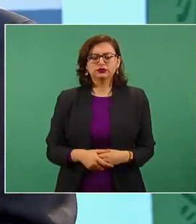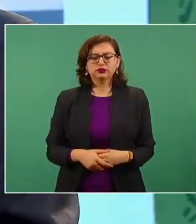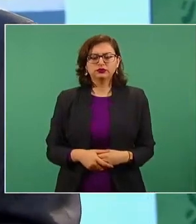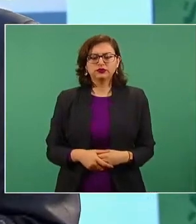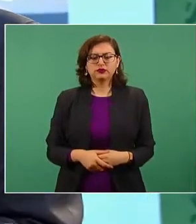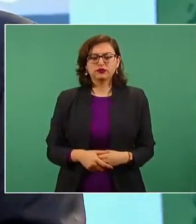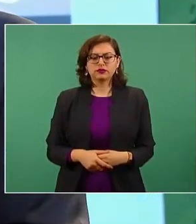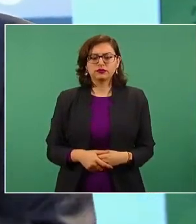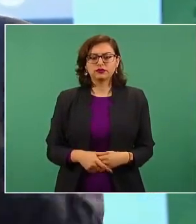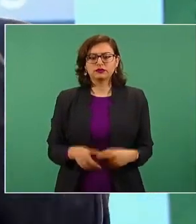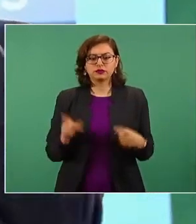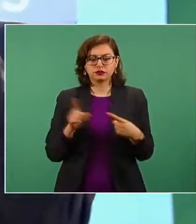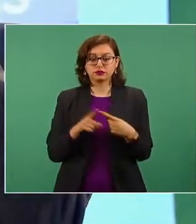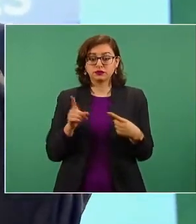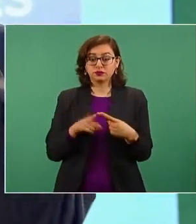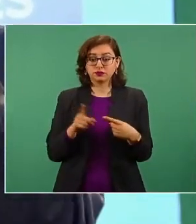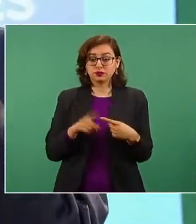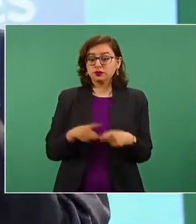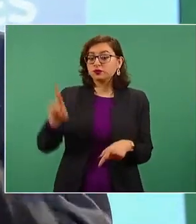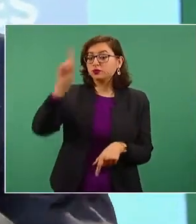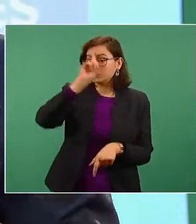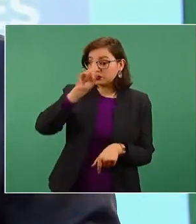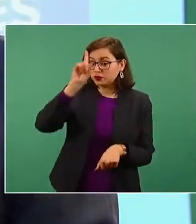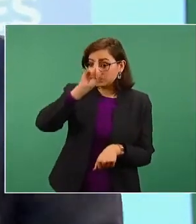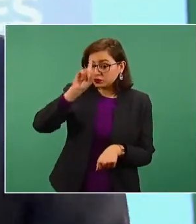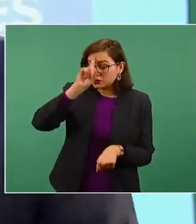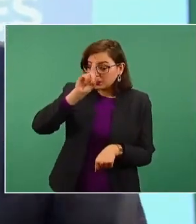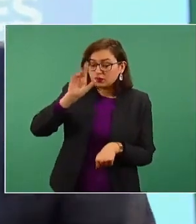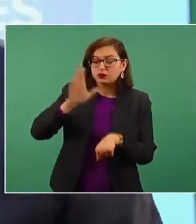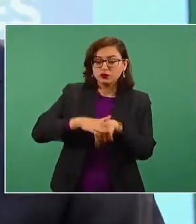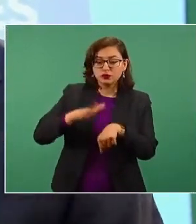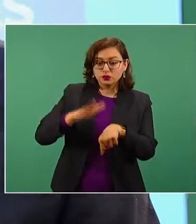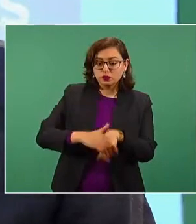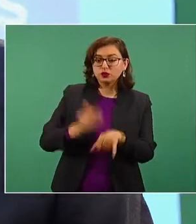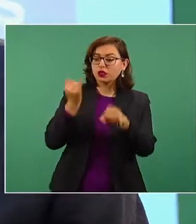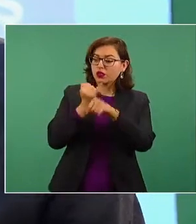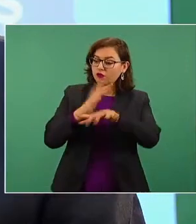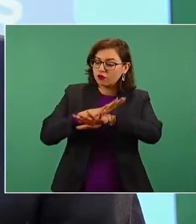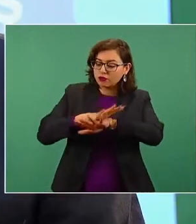Una es la orientación para